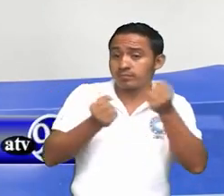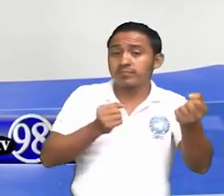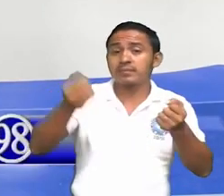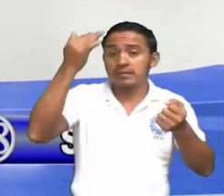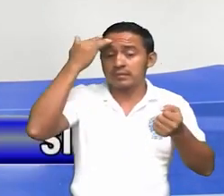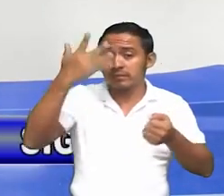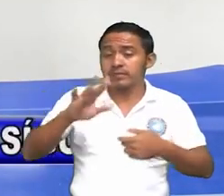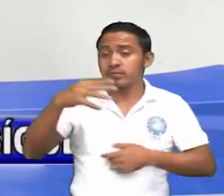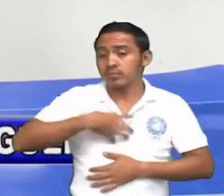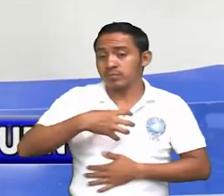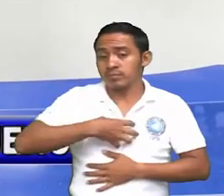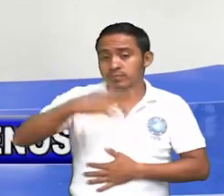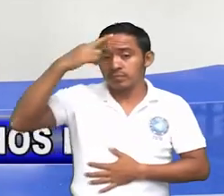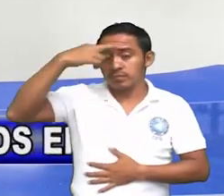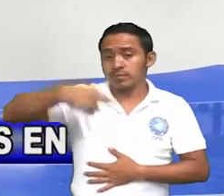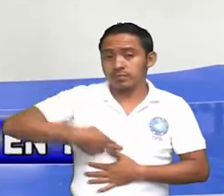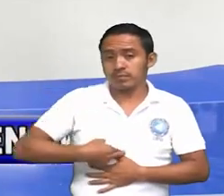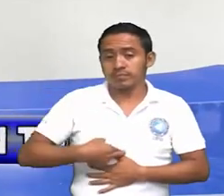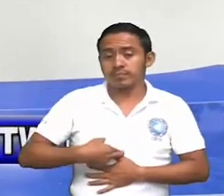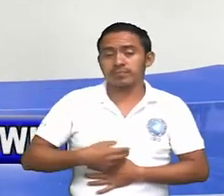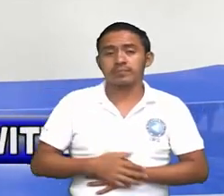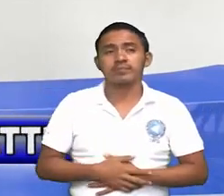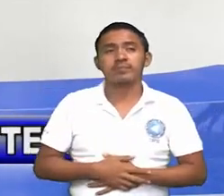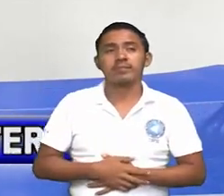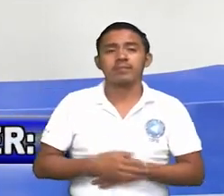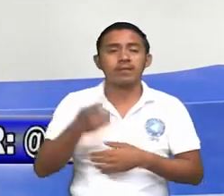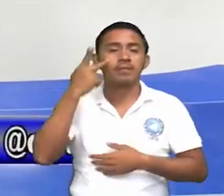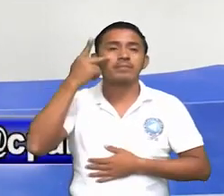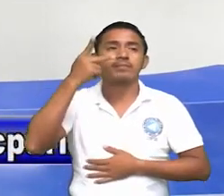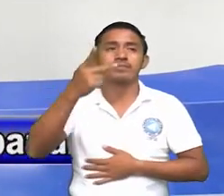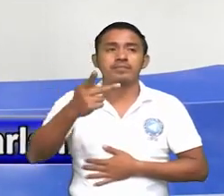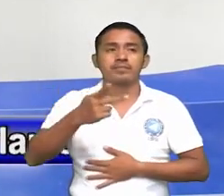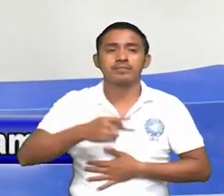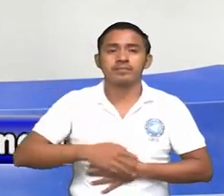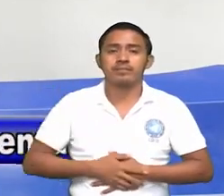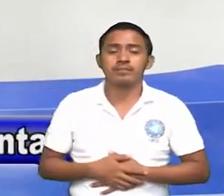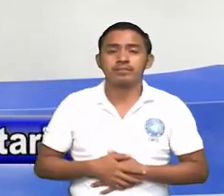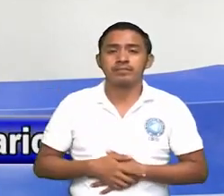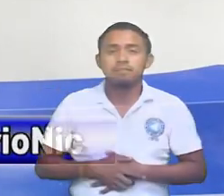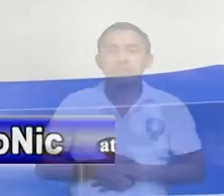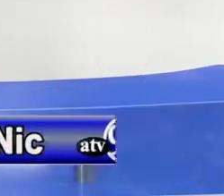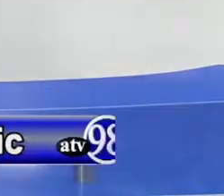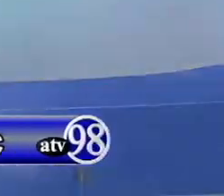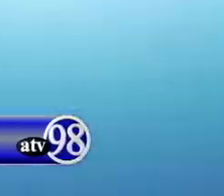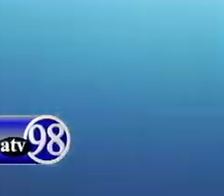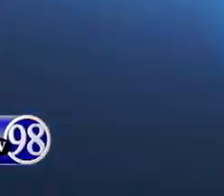conciencia sobre su responsabilidad frente al volante. Veamos más información con Liz Escoto.